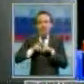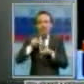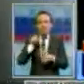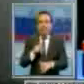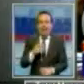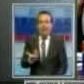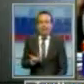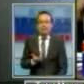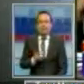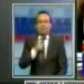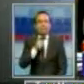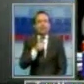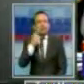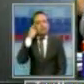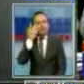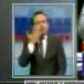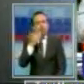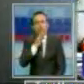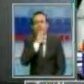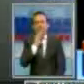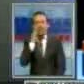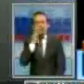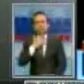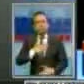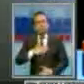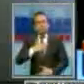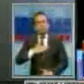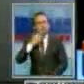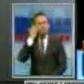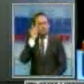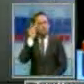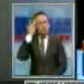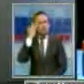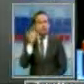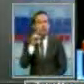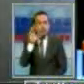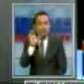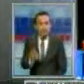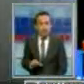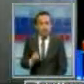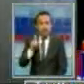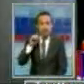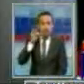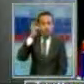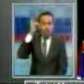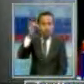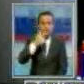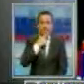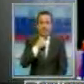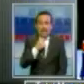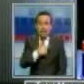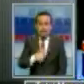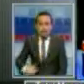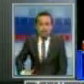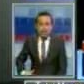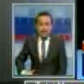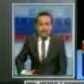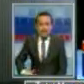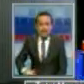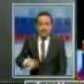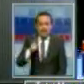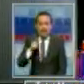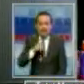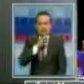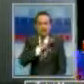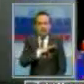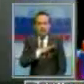¿En qué periodo debería ser más prudente, Franco Parisi? Yo creo que tiene que ser más prudente la persona que el día de mañana quiere ser presidente de la República y salirse de